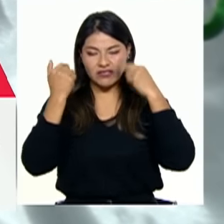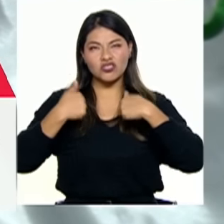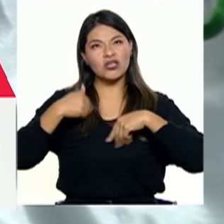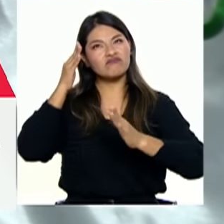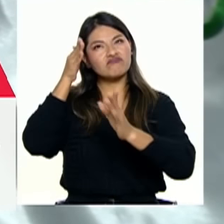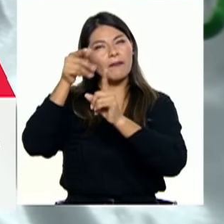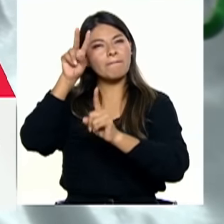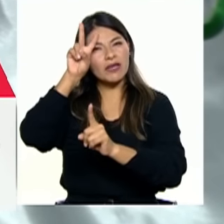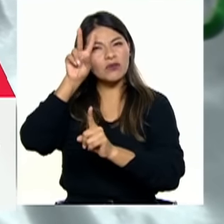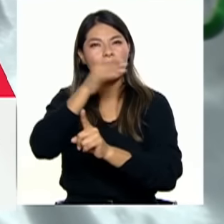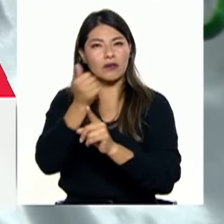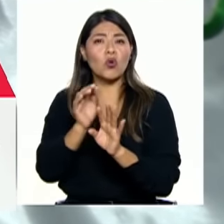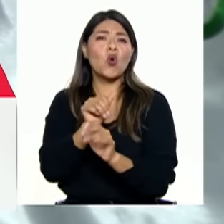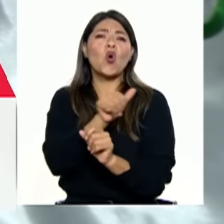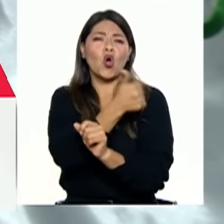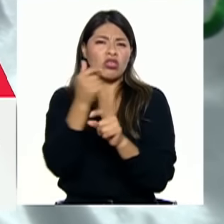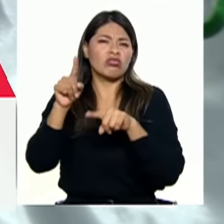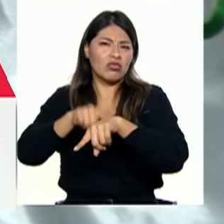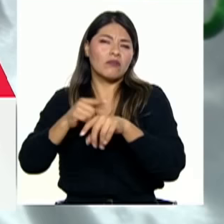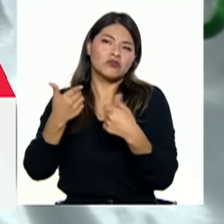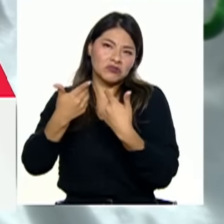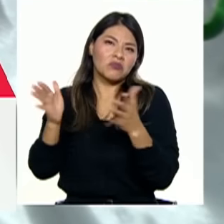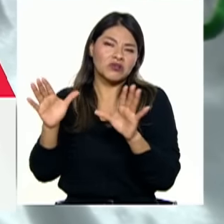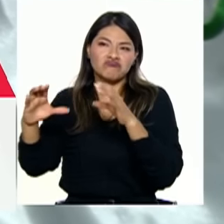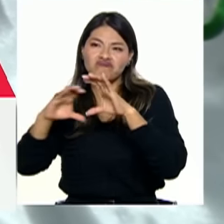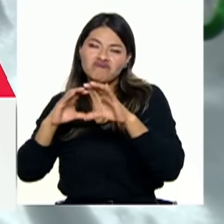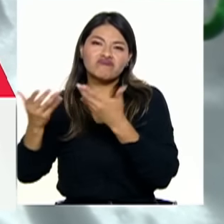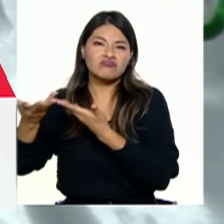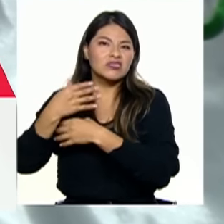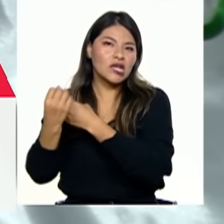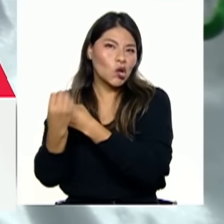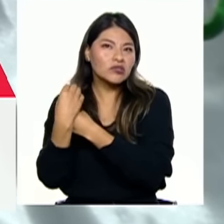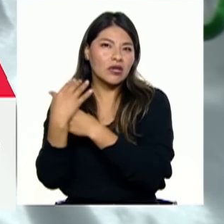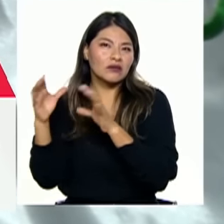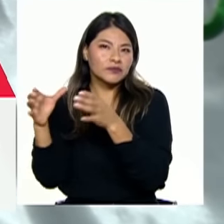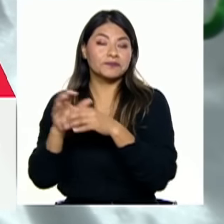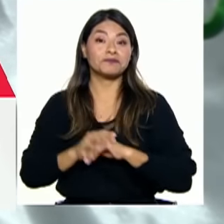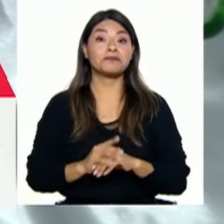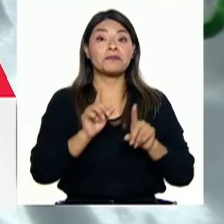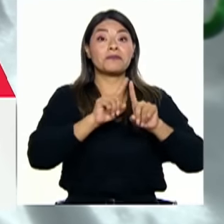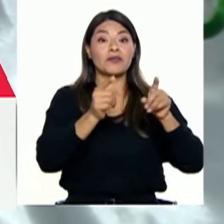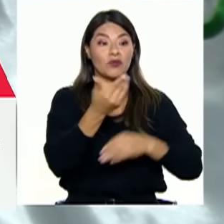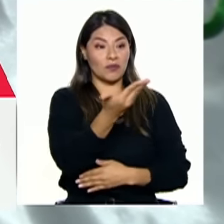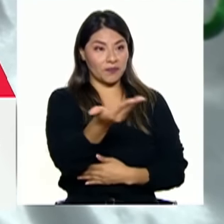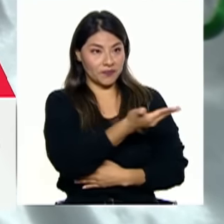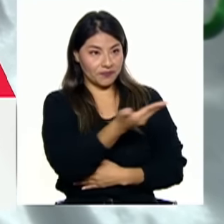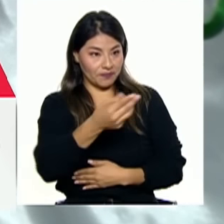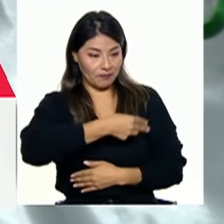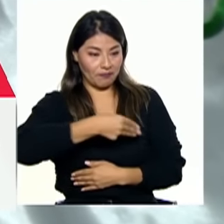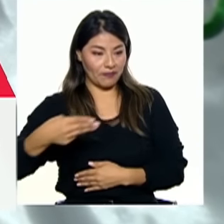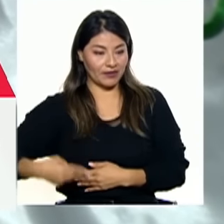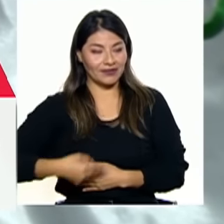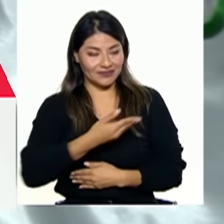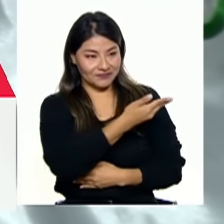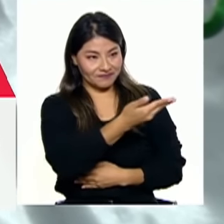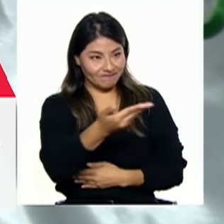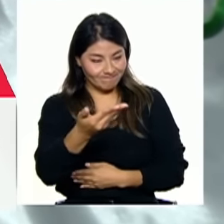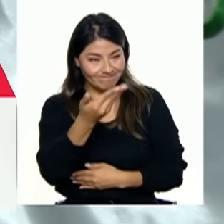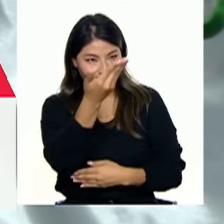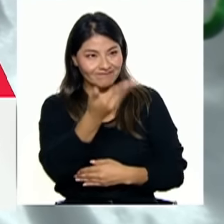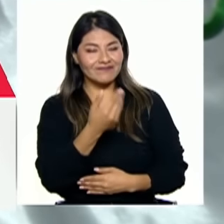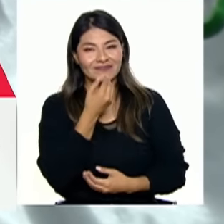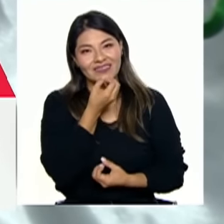para poder sugerirlas y analizarlas. Sin embargo, sí quisiera dedicarle unas palabras a los ministros aquí presentes.